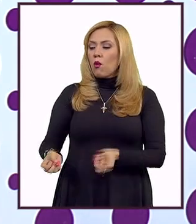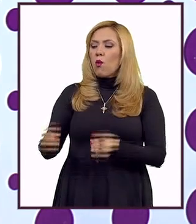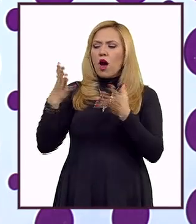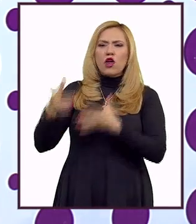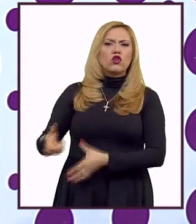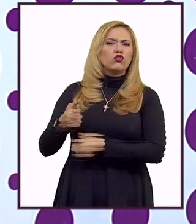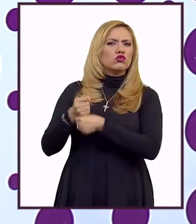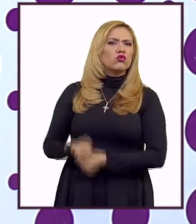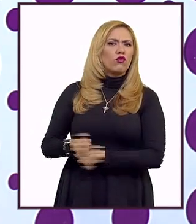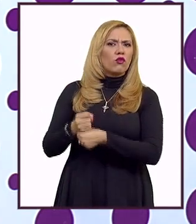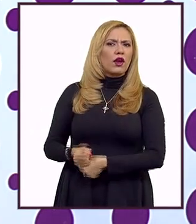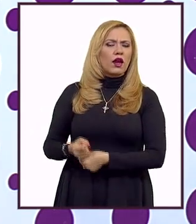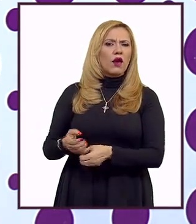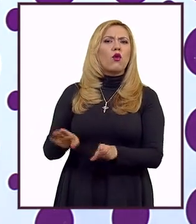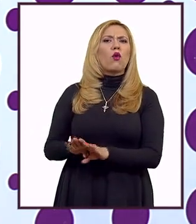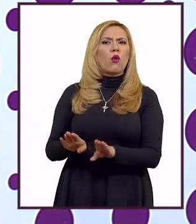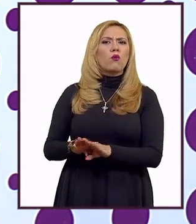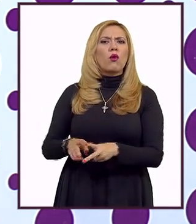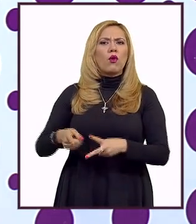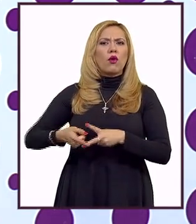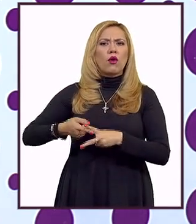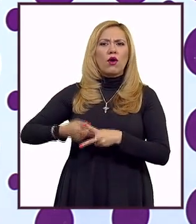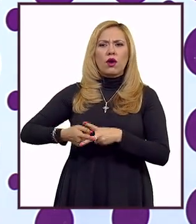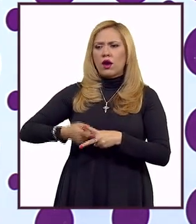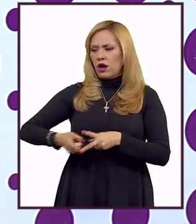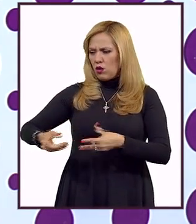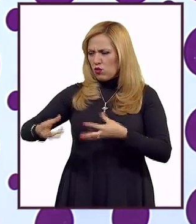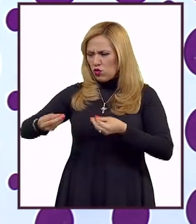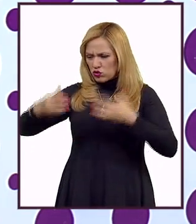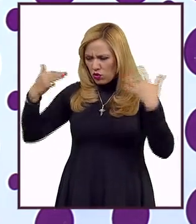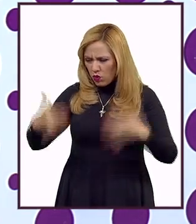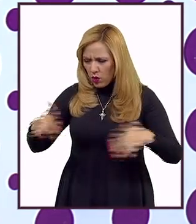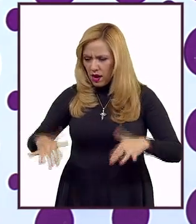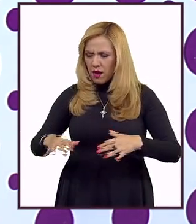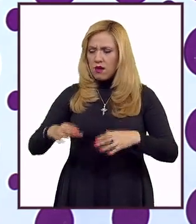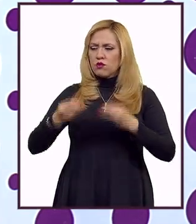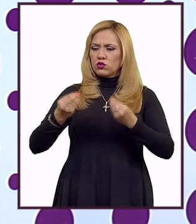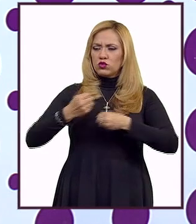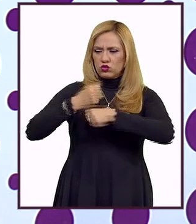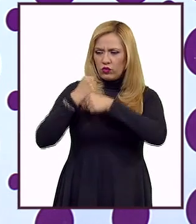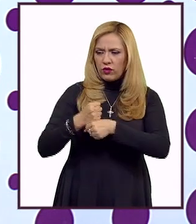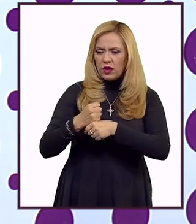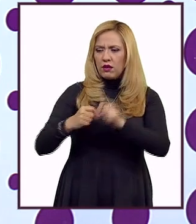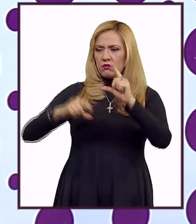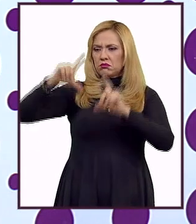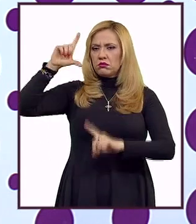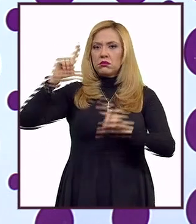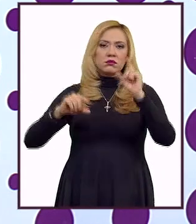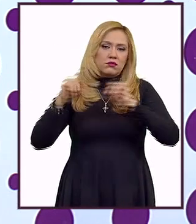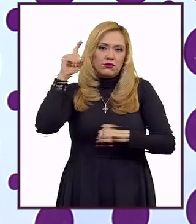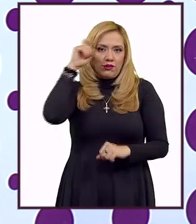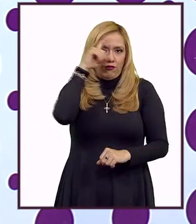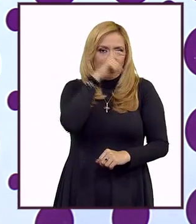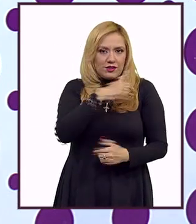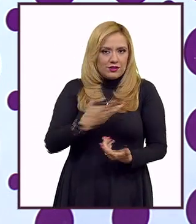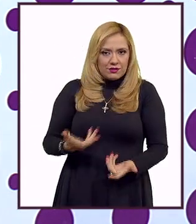Es decir, cómo se mide el dolor o el sufrimiento de una persona es algo que es muy difícil de probar,